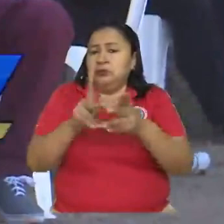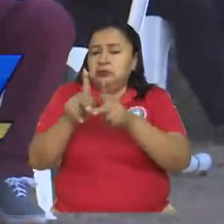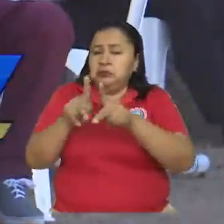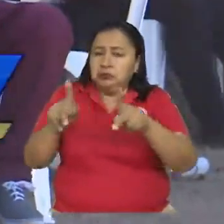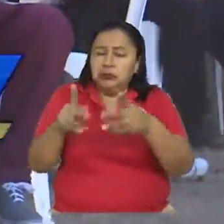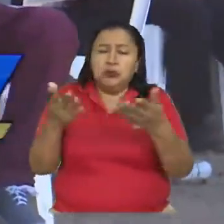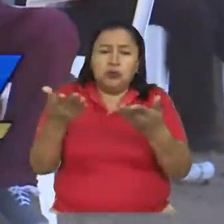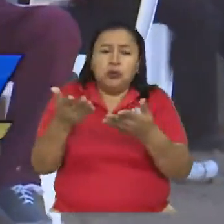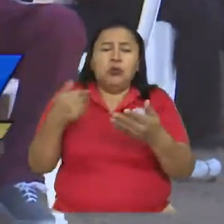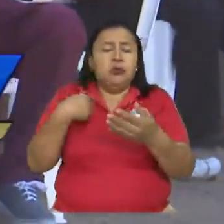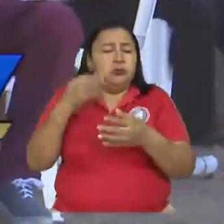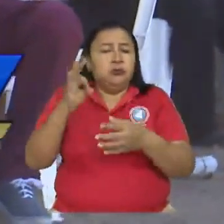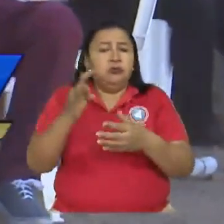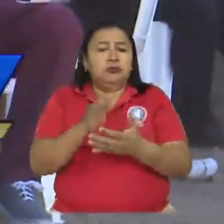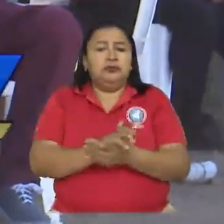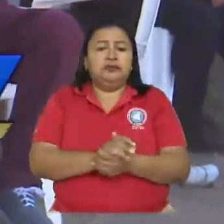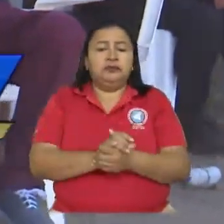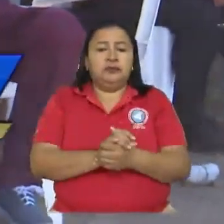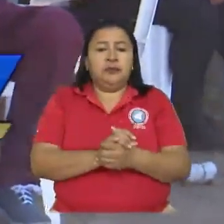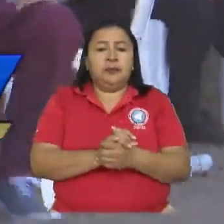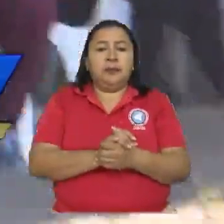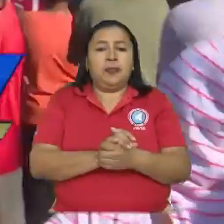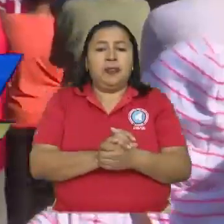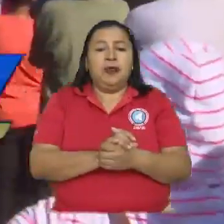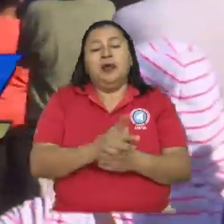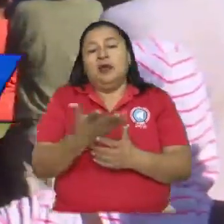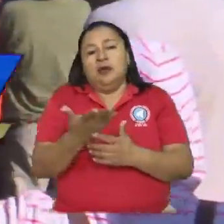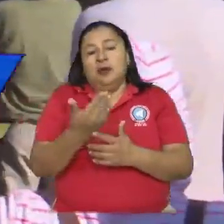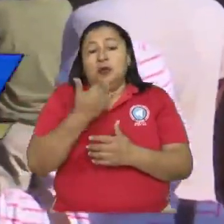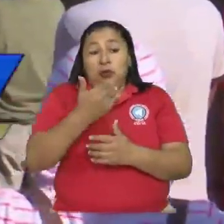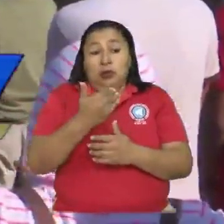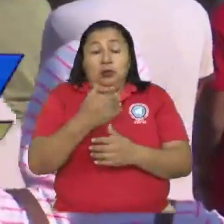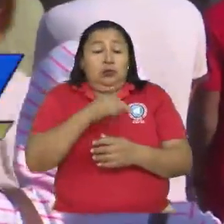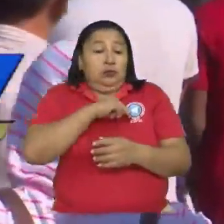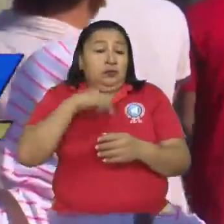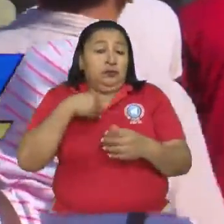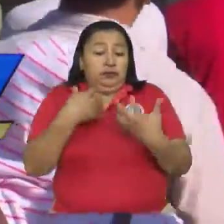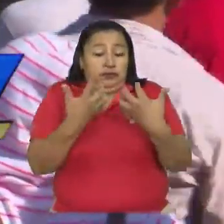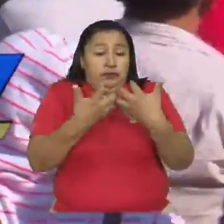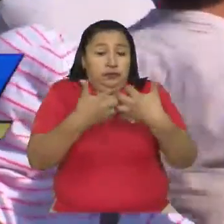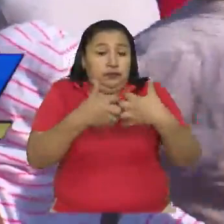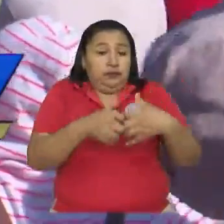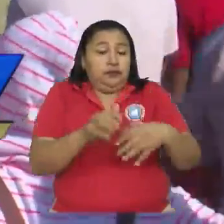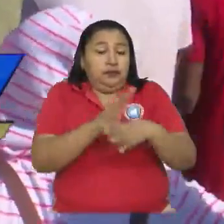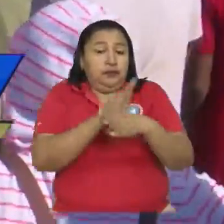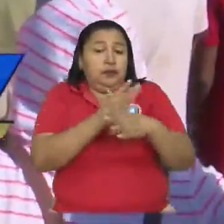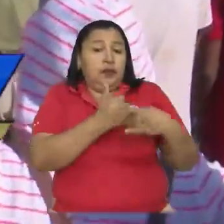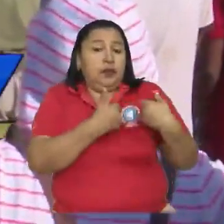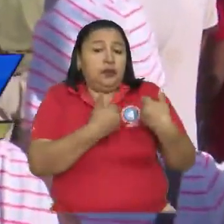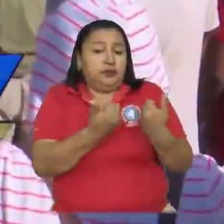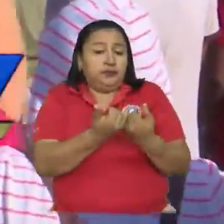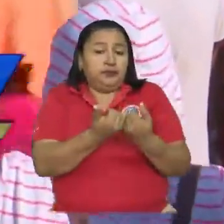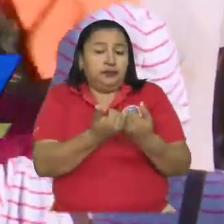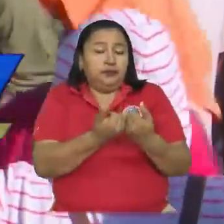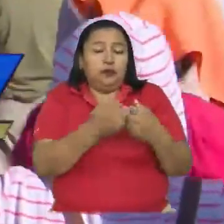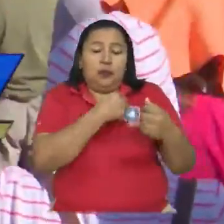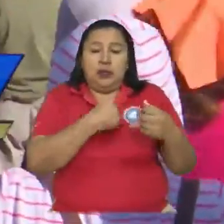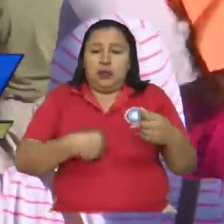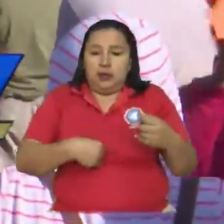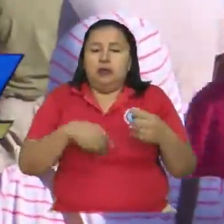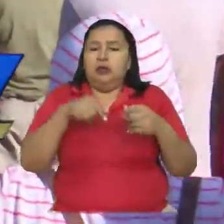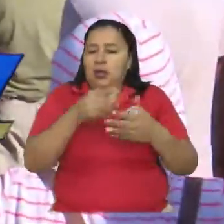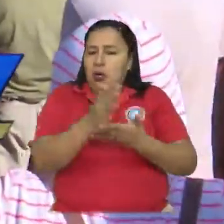algún balneario de nuestro país? Bueno, para nosotros el tema de la articulación interinstitucional es una constante, ¿verdad? Es